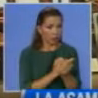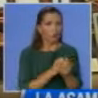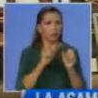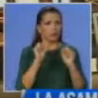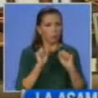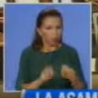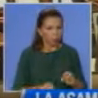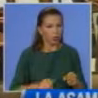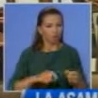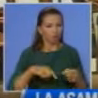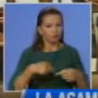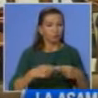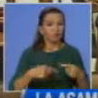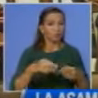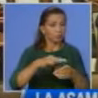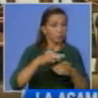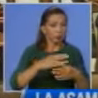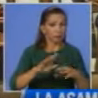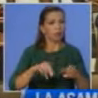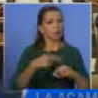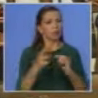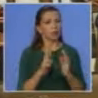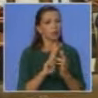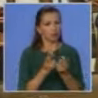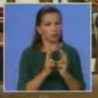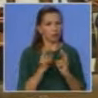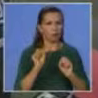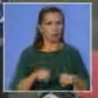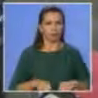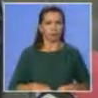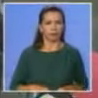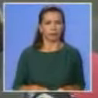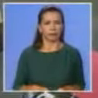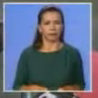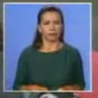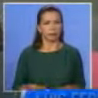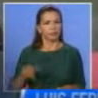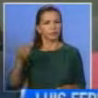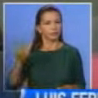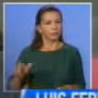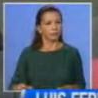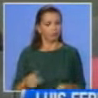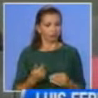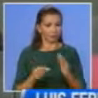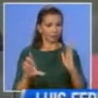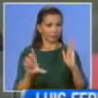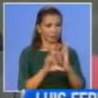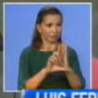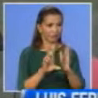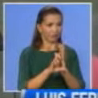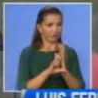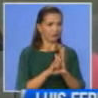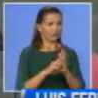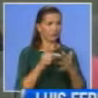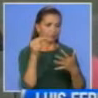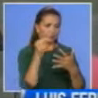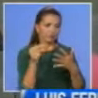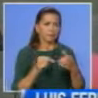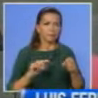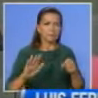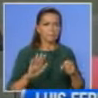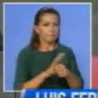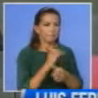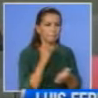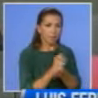una vez que se haya votado aquí en el Pleno de la Asamblea. El Código Integral Penal dentro de algunos años no va a ser aplaudido, como ha dicho